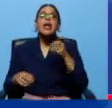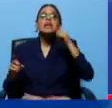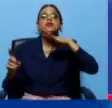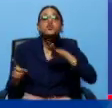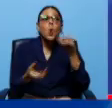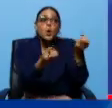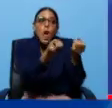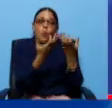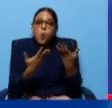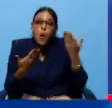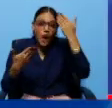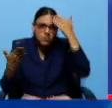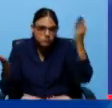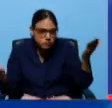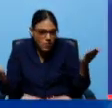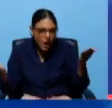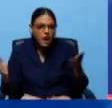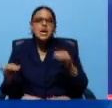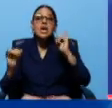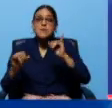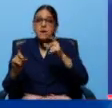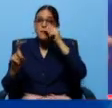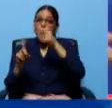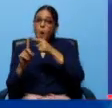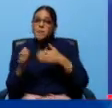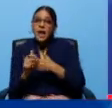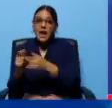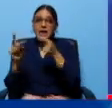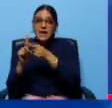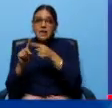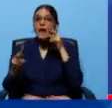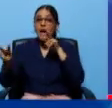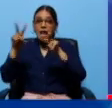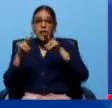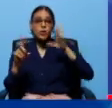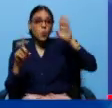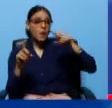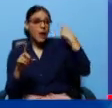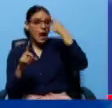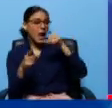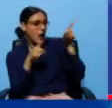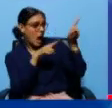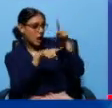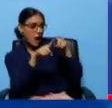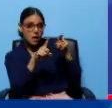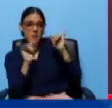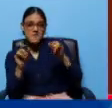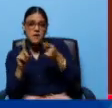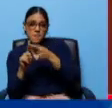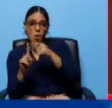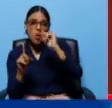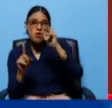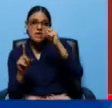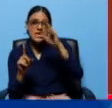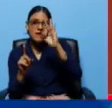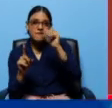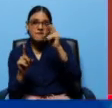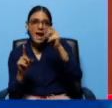historia. Y el Negro Infante, este que está aquí, que está por aquí, que está por